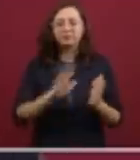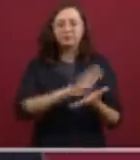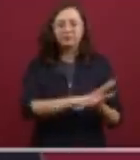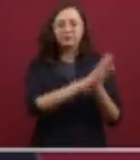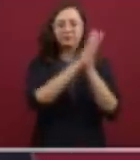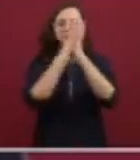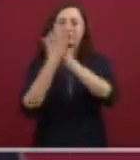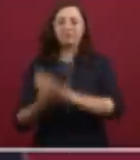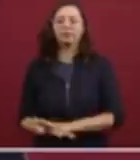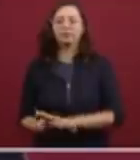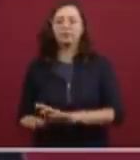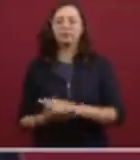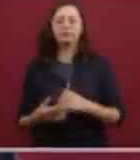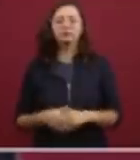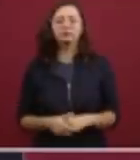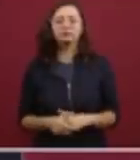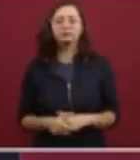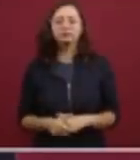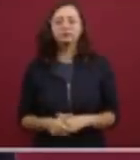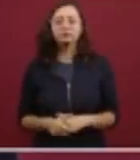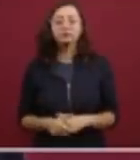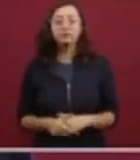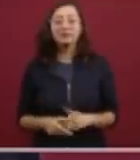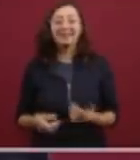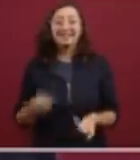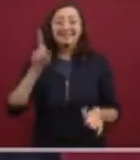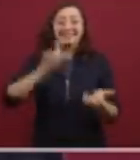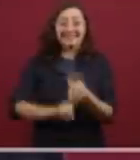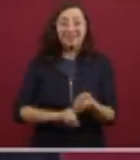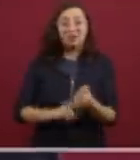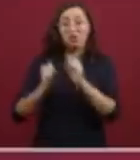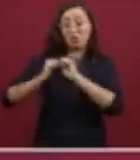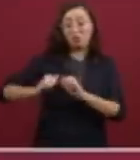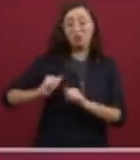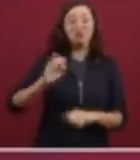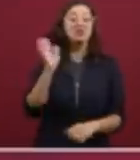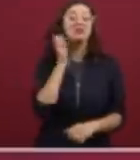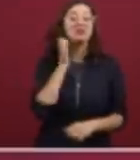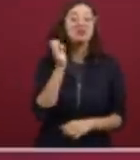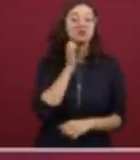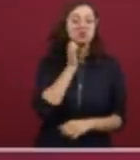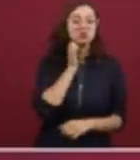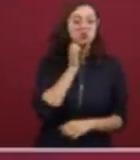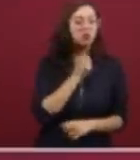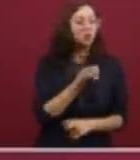Nadie está autorizado del Ejecutivo para